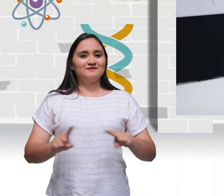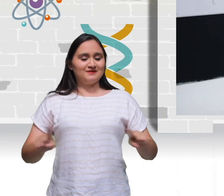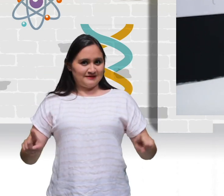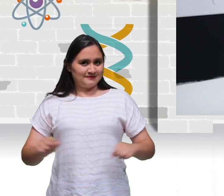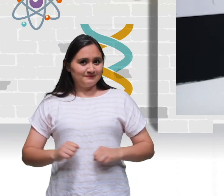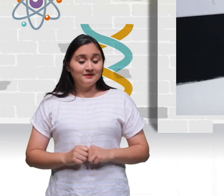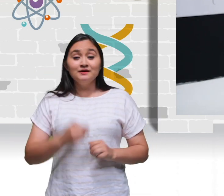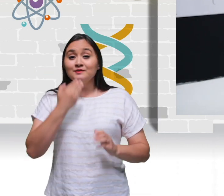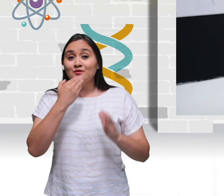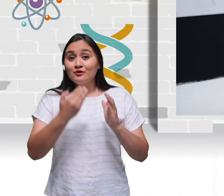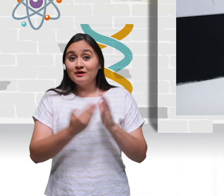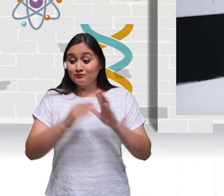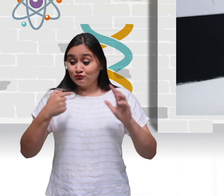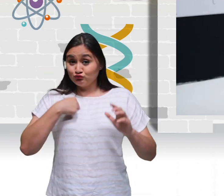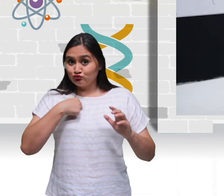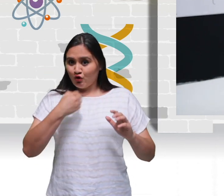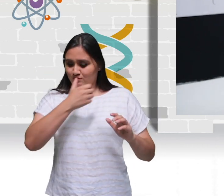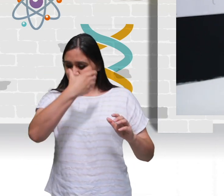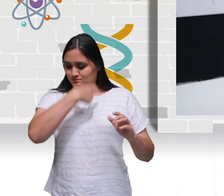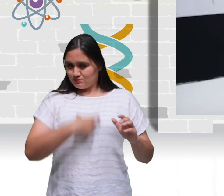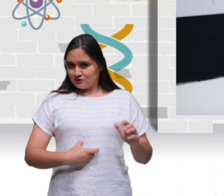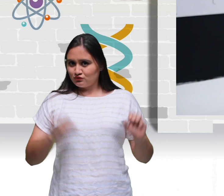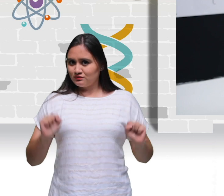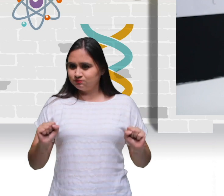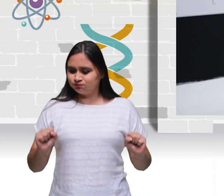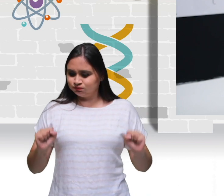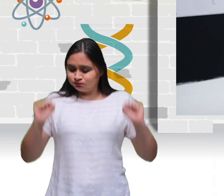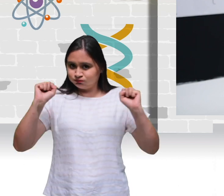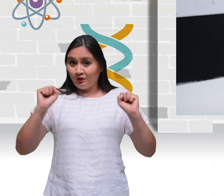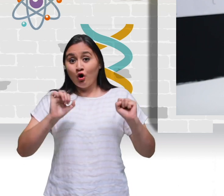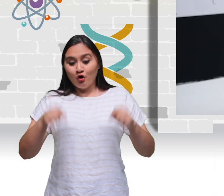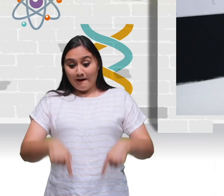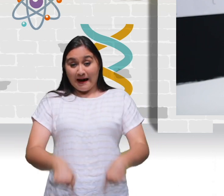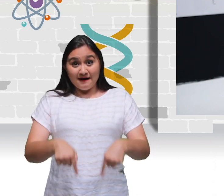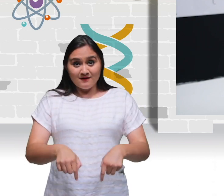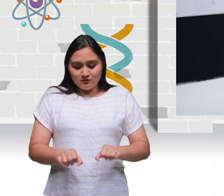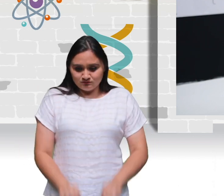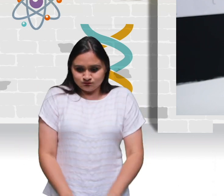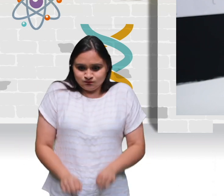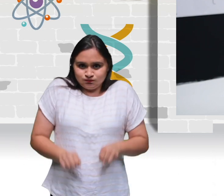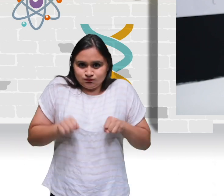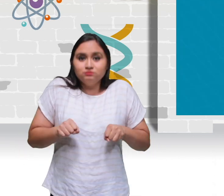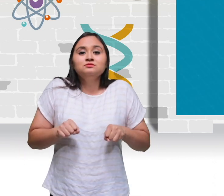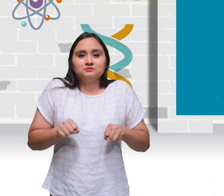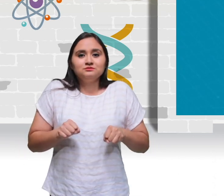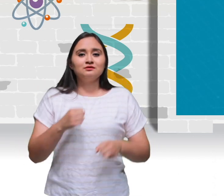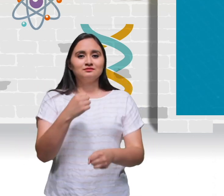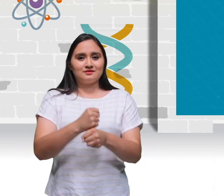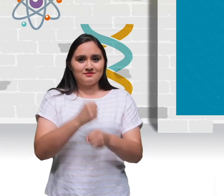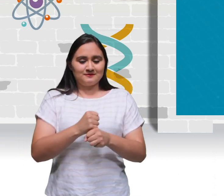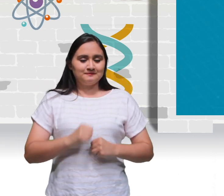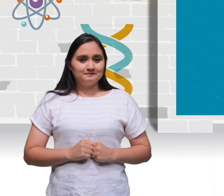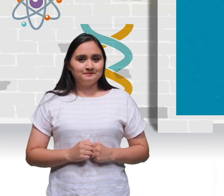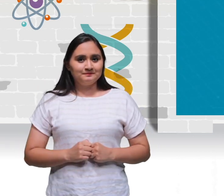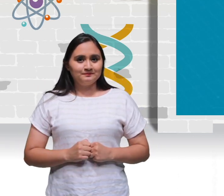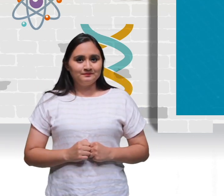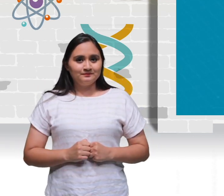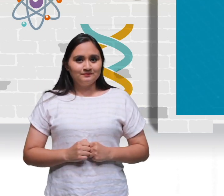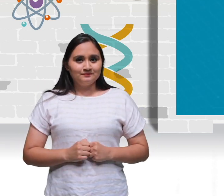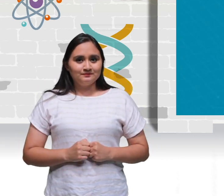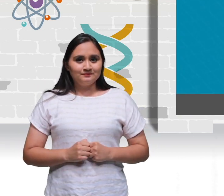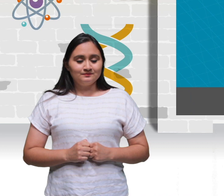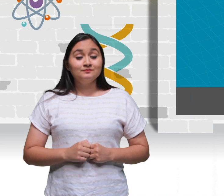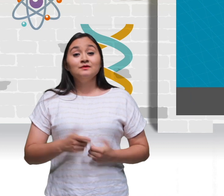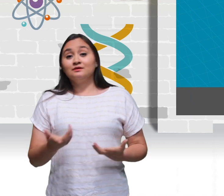es distinto. Si el atleta levanta las pesas desde el piso, sí está ejecutando un trabajo. Una fuerza con